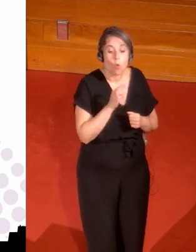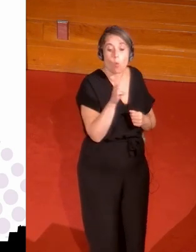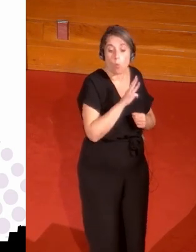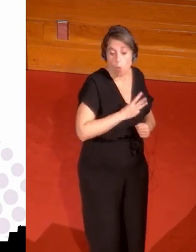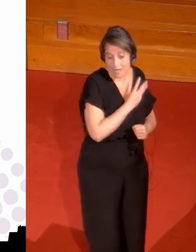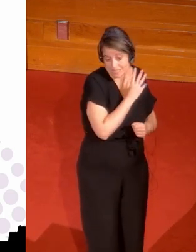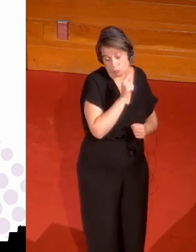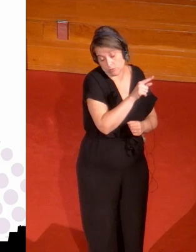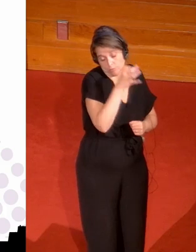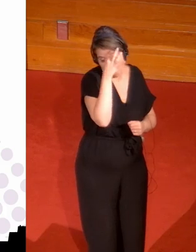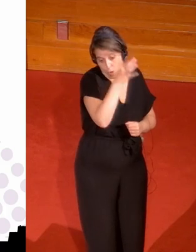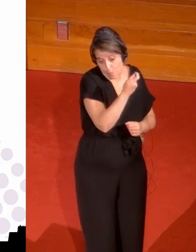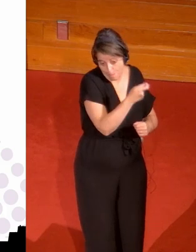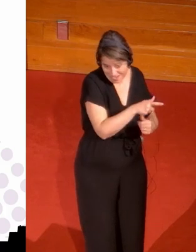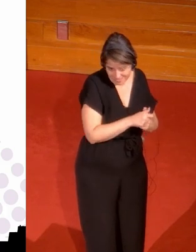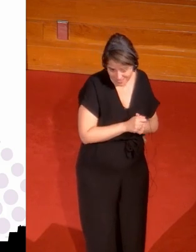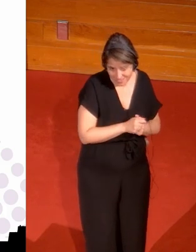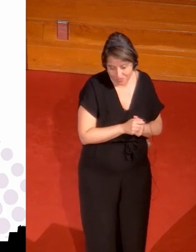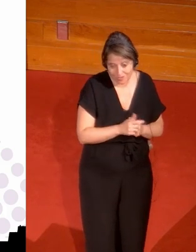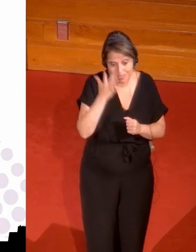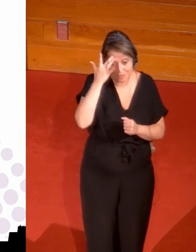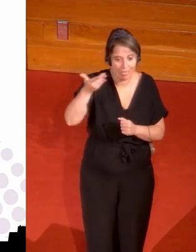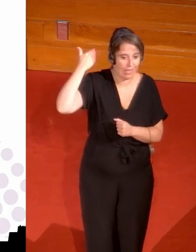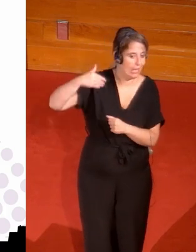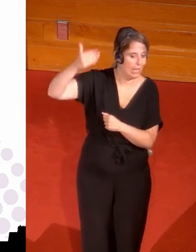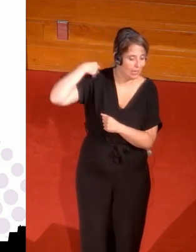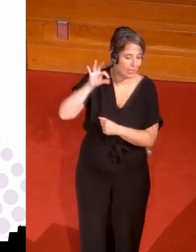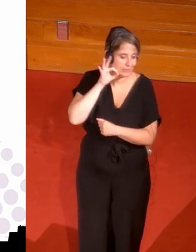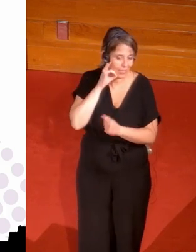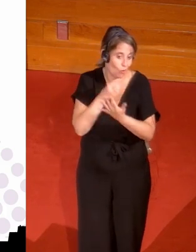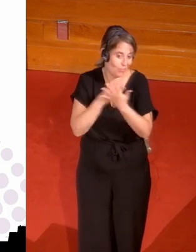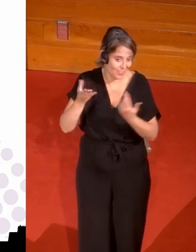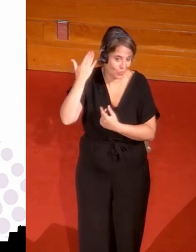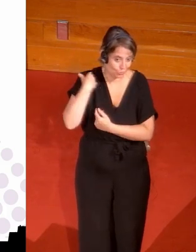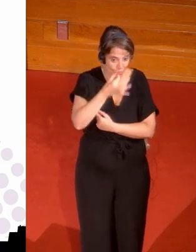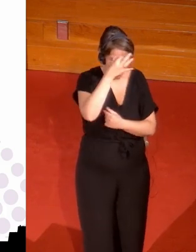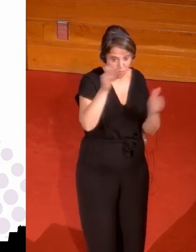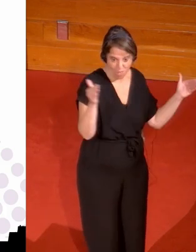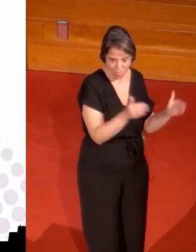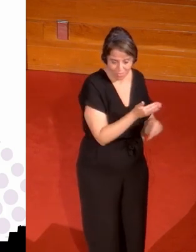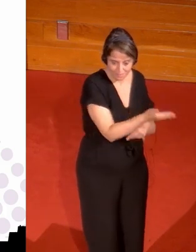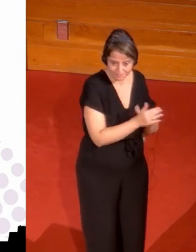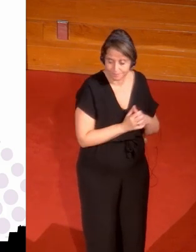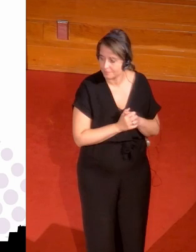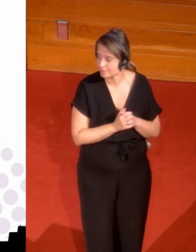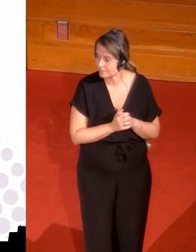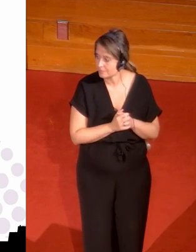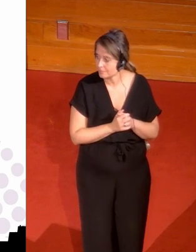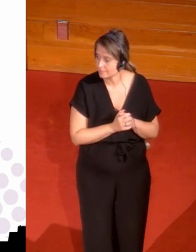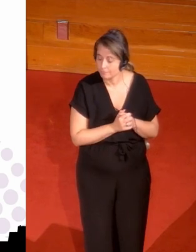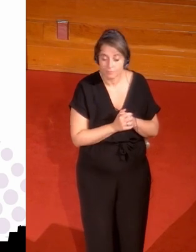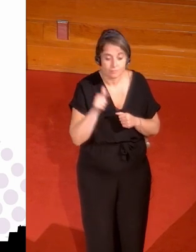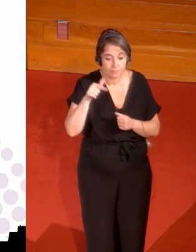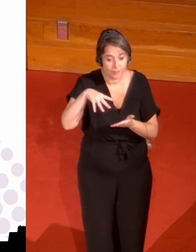imagínate eh A finales del siglo XVII pues entonces iban y y